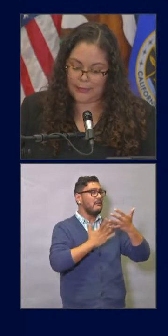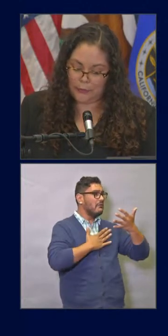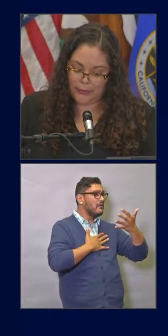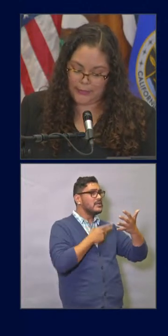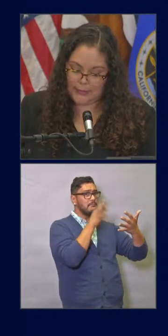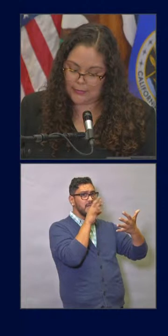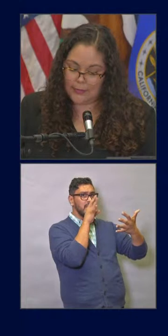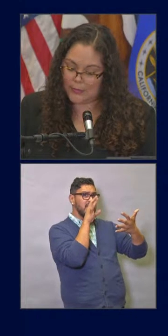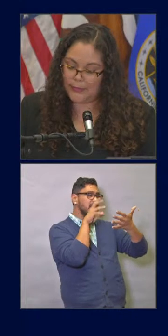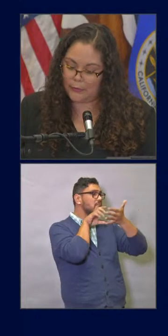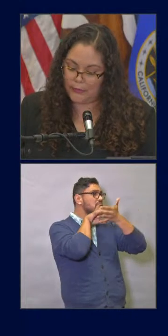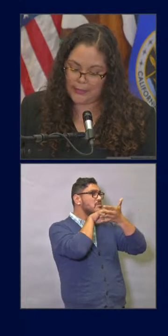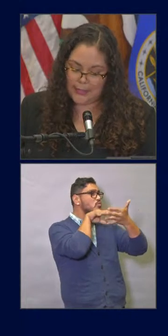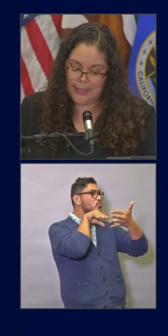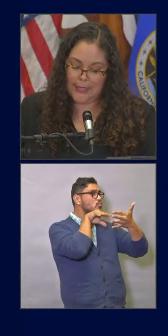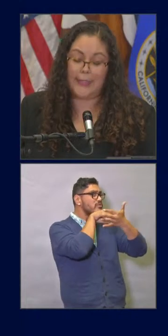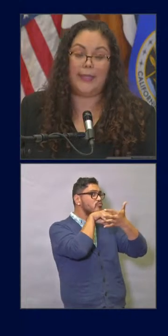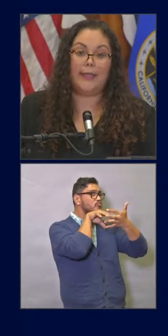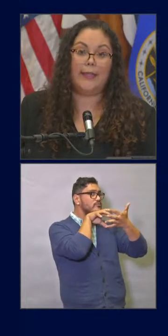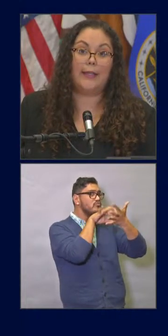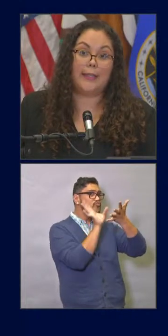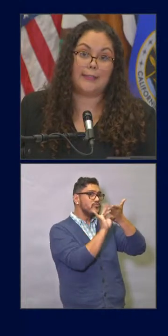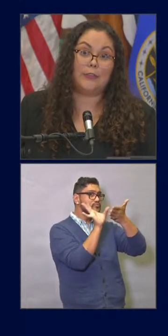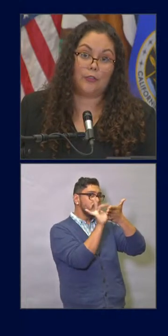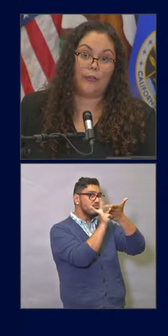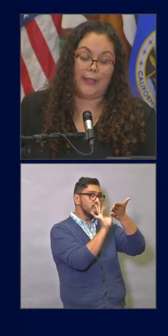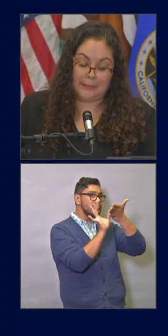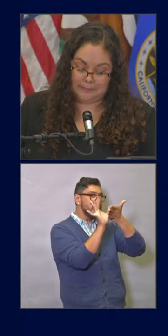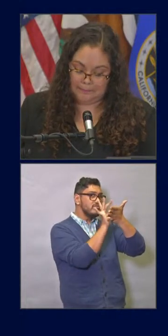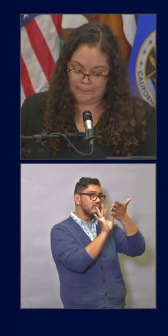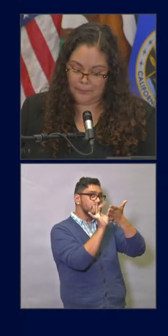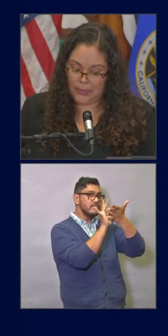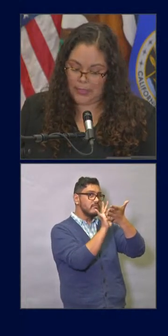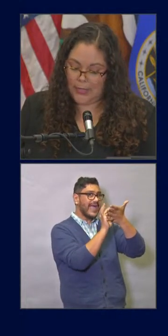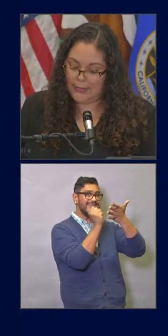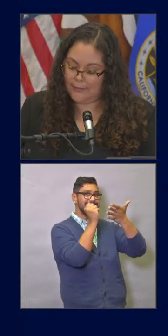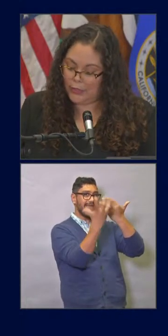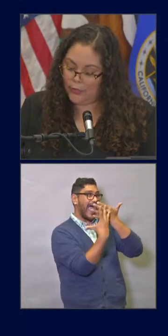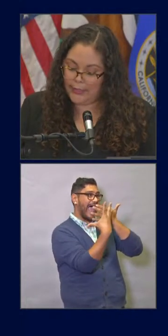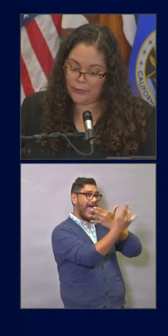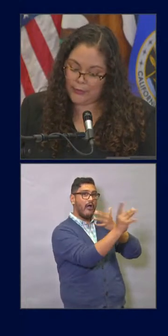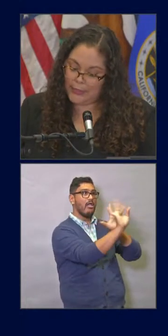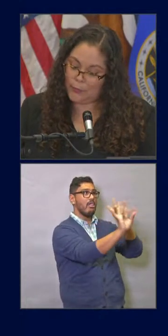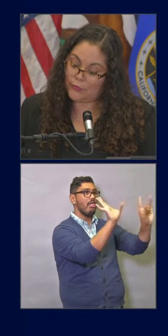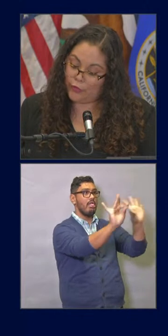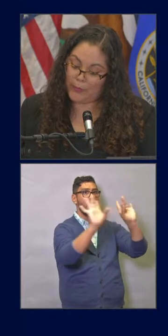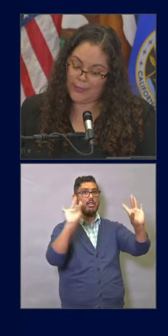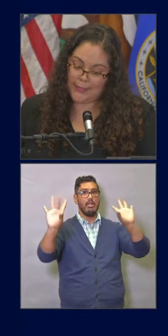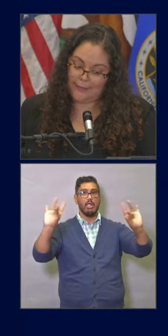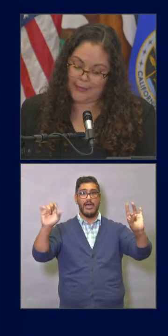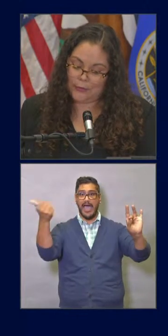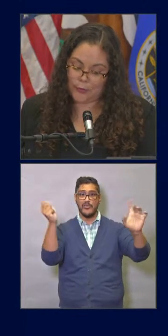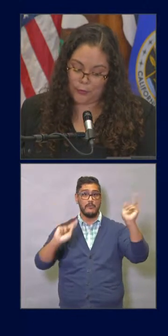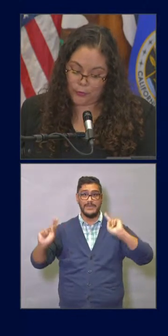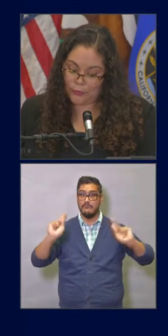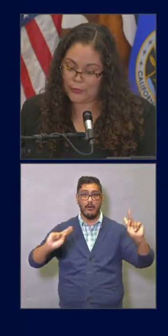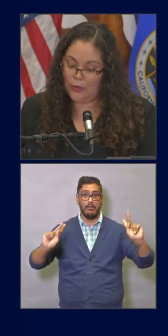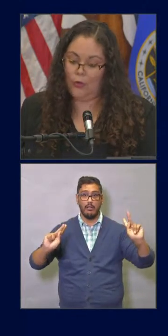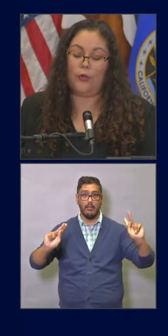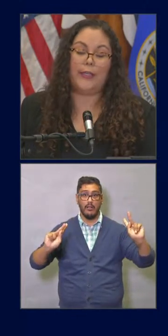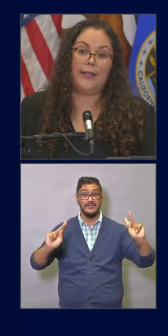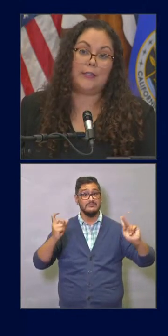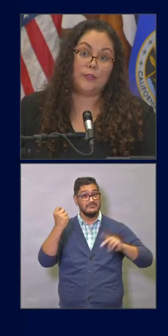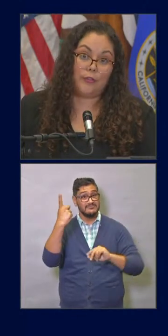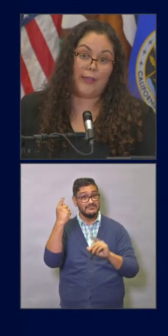gotas respiratorias lleguen a quienes lo rodean. Debido a que no tenemos forma de saber si